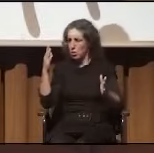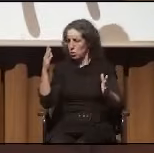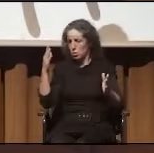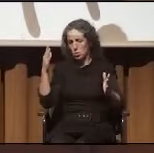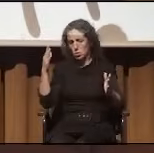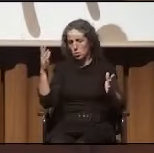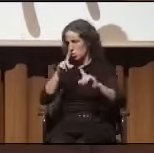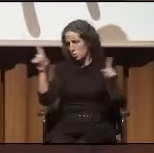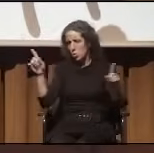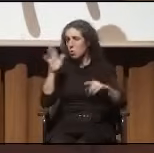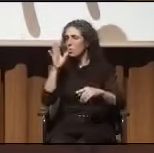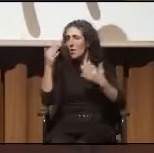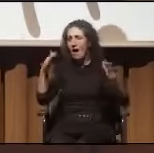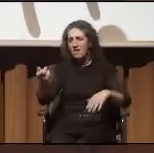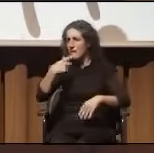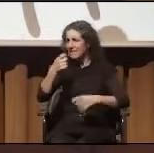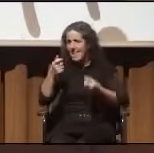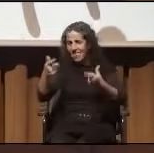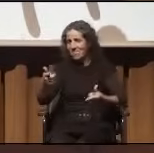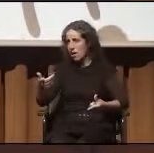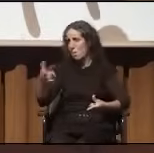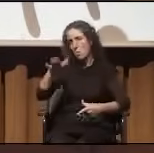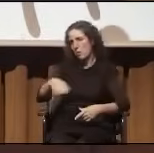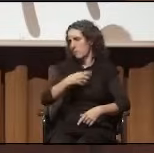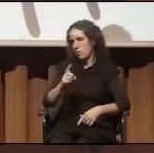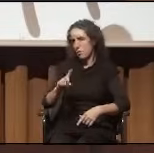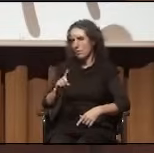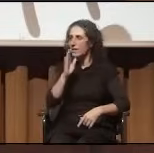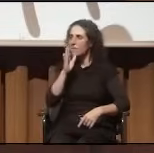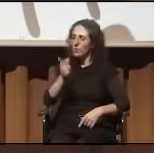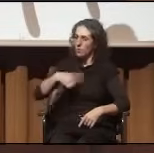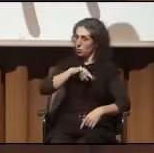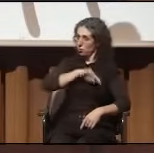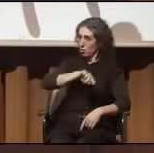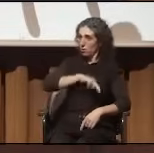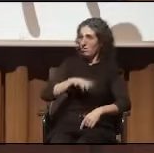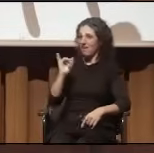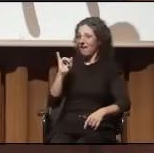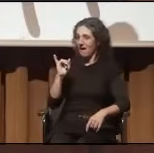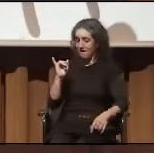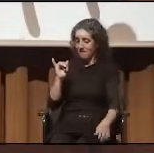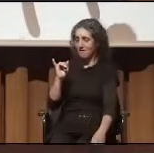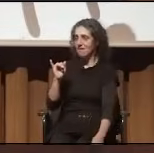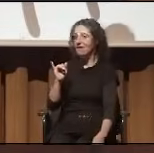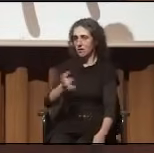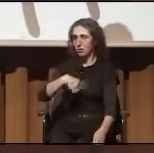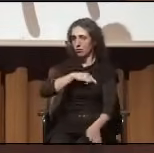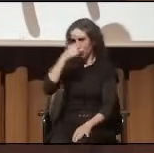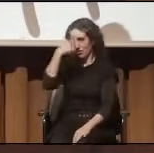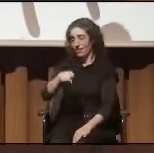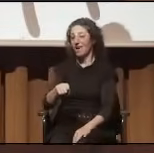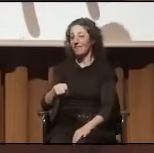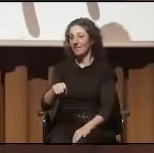vida por mucho fármaco que les ponga. Porque la conciencia que somos, y eso es lo que sabemos también, nunca